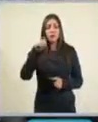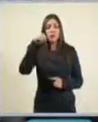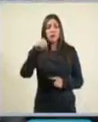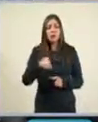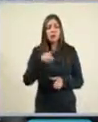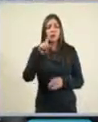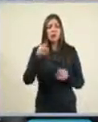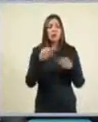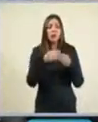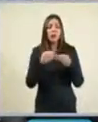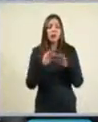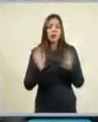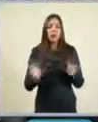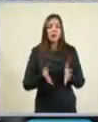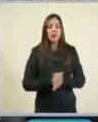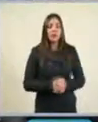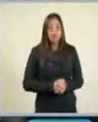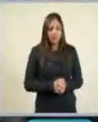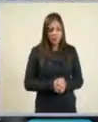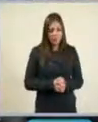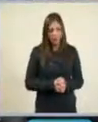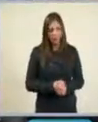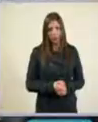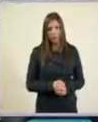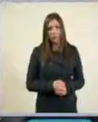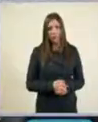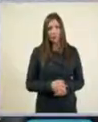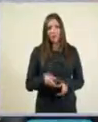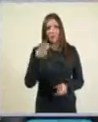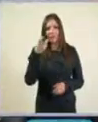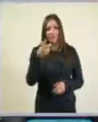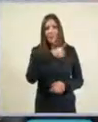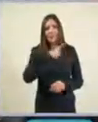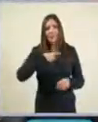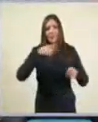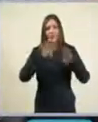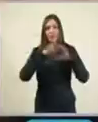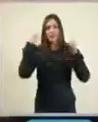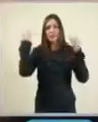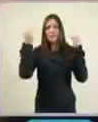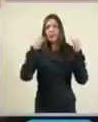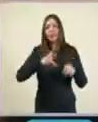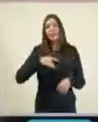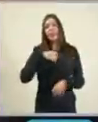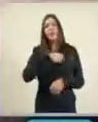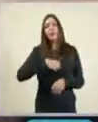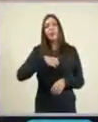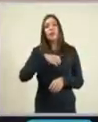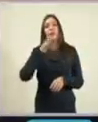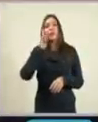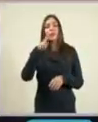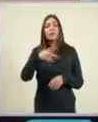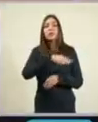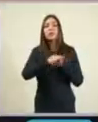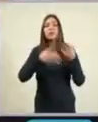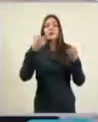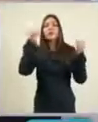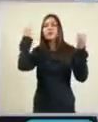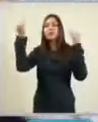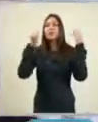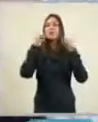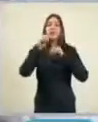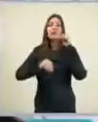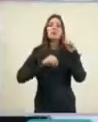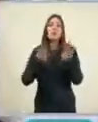compañero. ¿A poco no me quedó bonito? Oye, esa es la creatividad. genia. Me Miren. siento tan contenta de Ahí va mis la compañeras. creatividad que